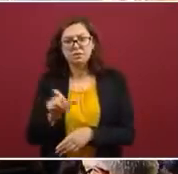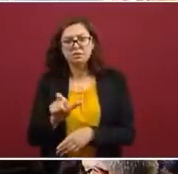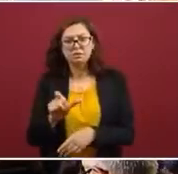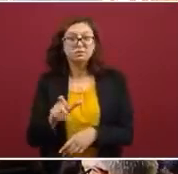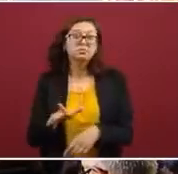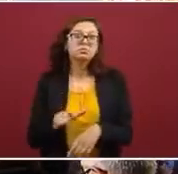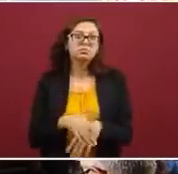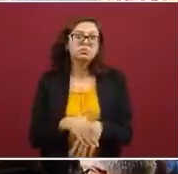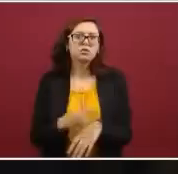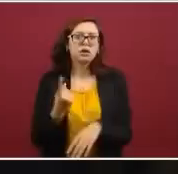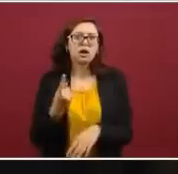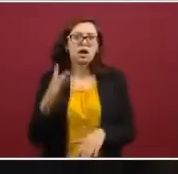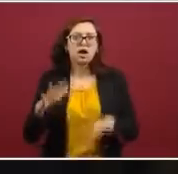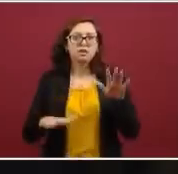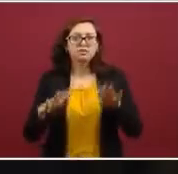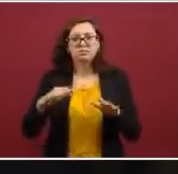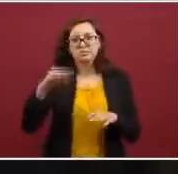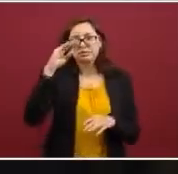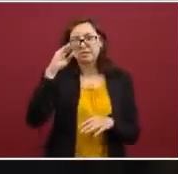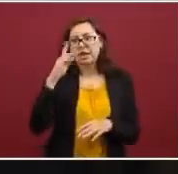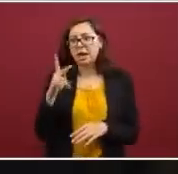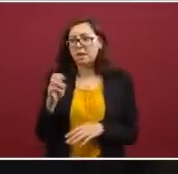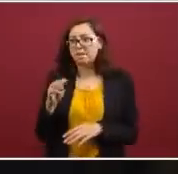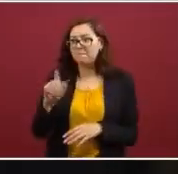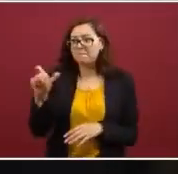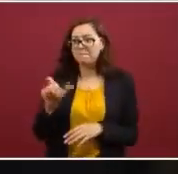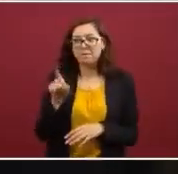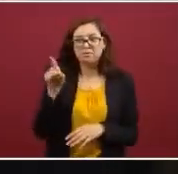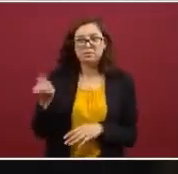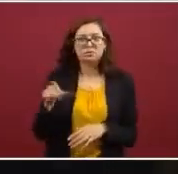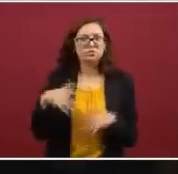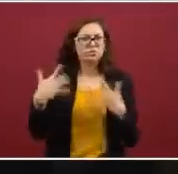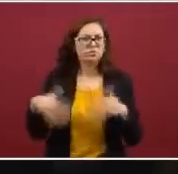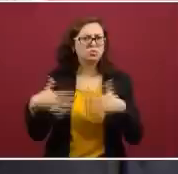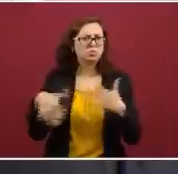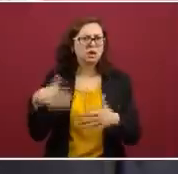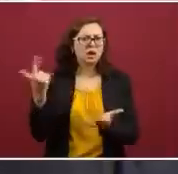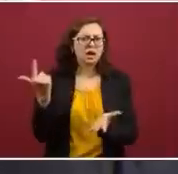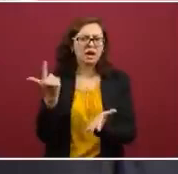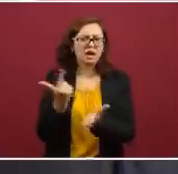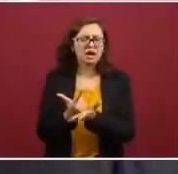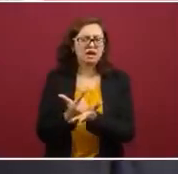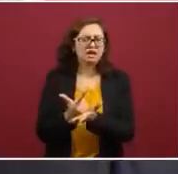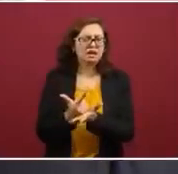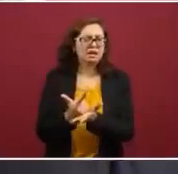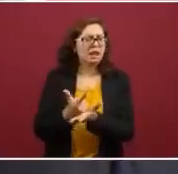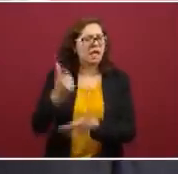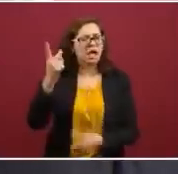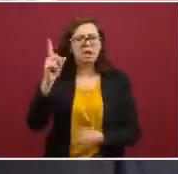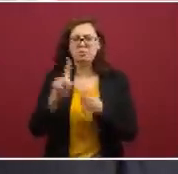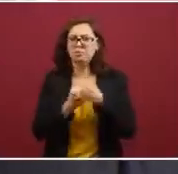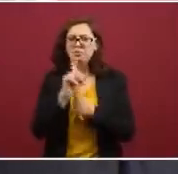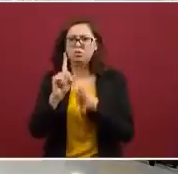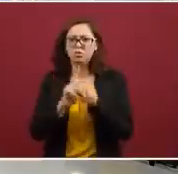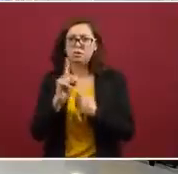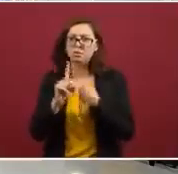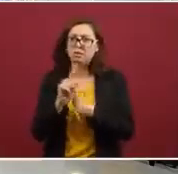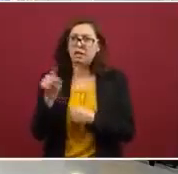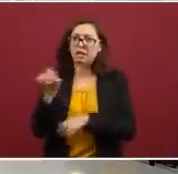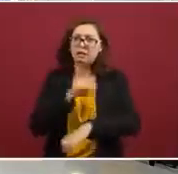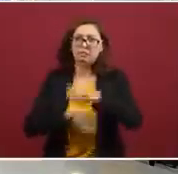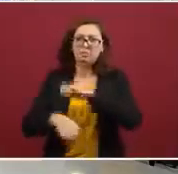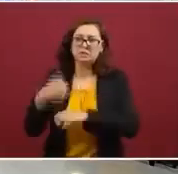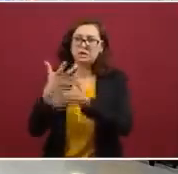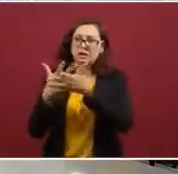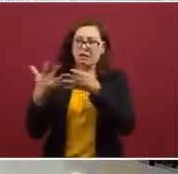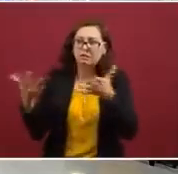de Pemex, como usted lo dijo, es la superempresa mexicana, la que más produce, pues por lo